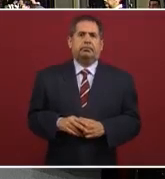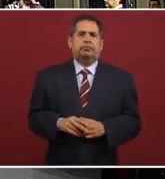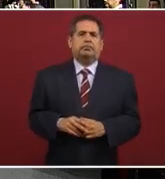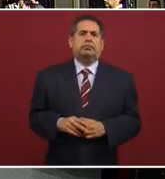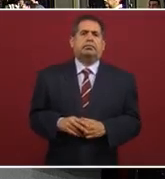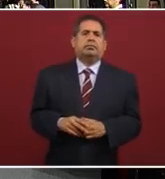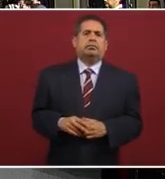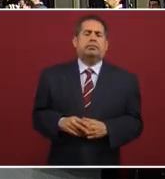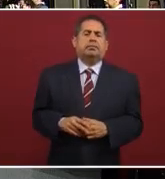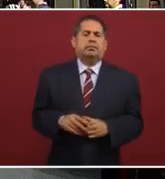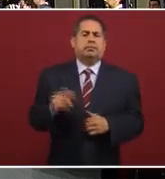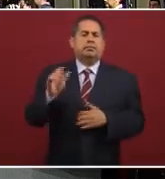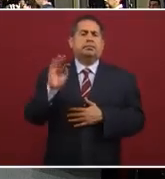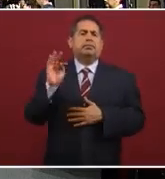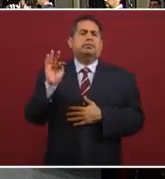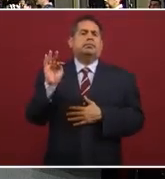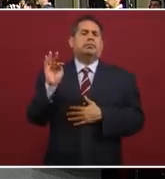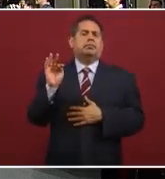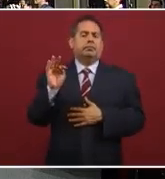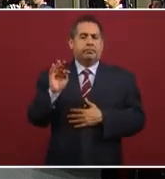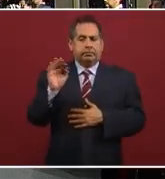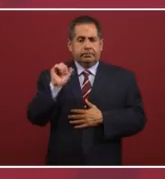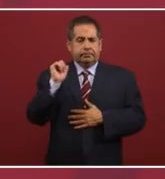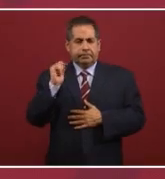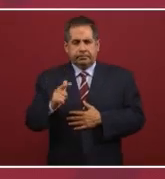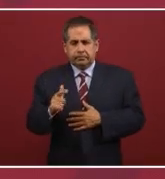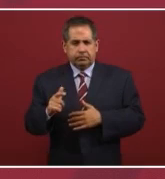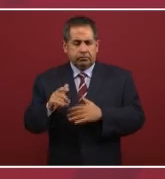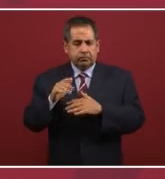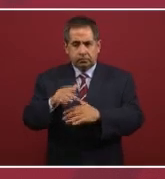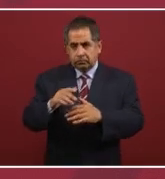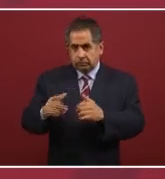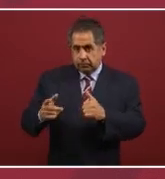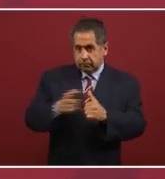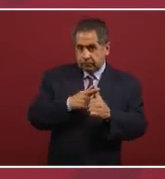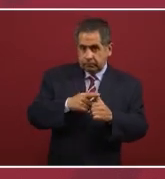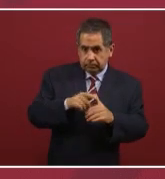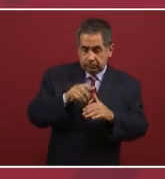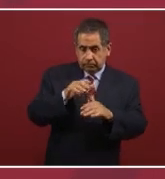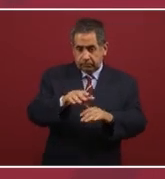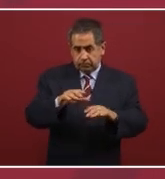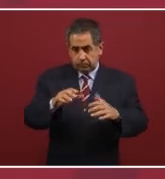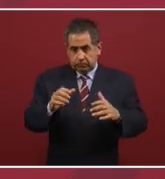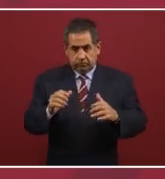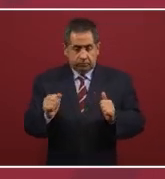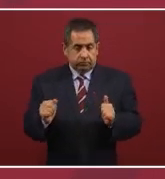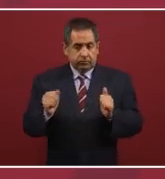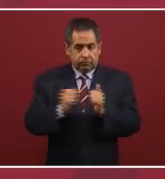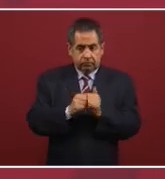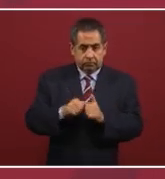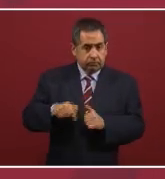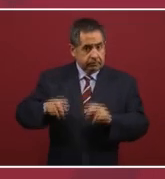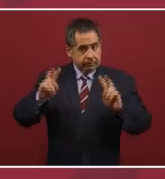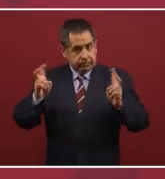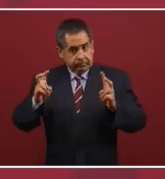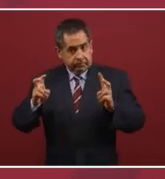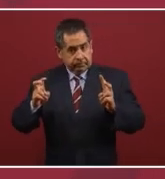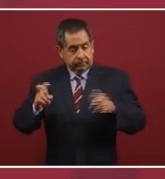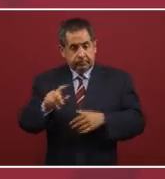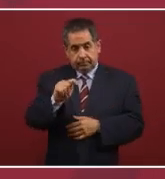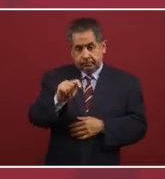hay algo que tenga que ver primero con el tema del